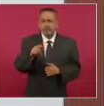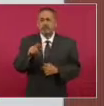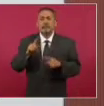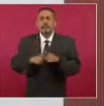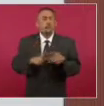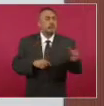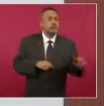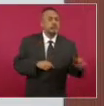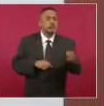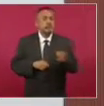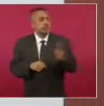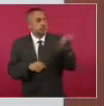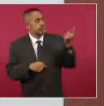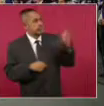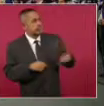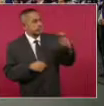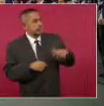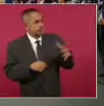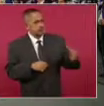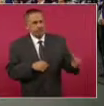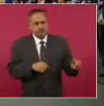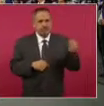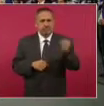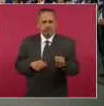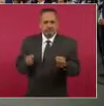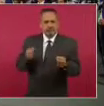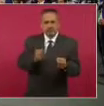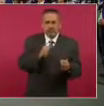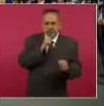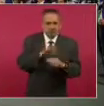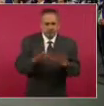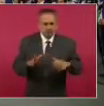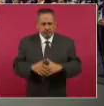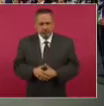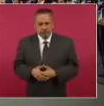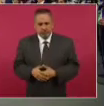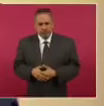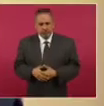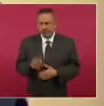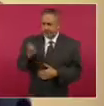los potentados. Ahora es Luisa María.